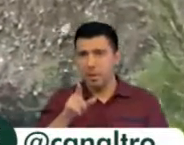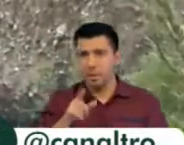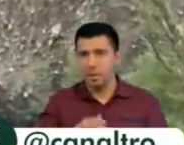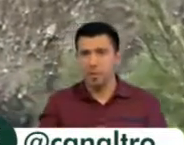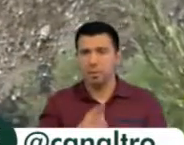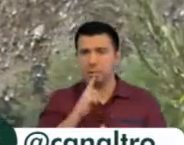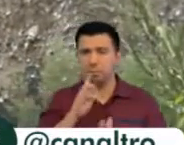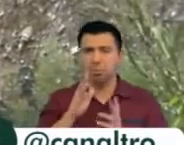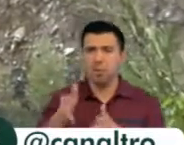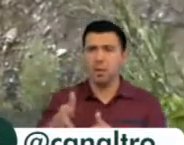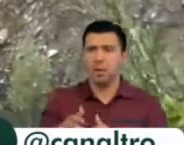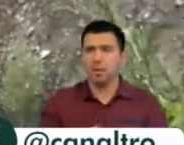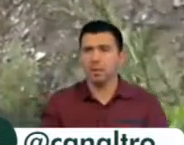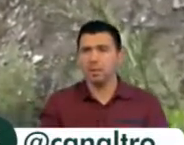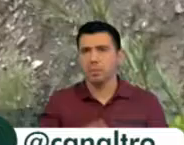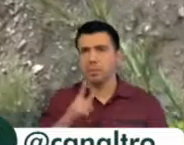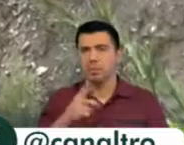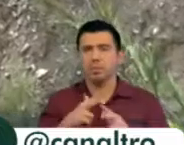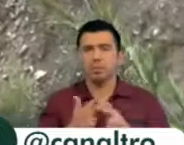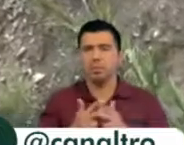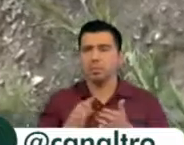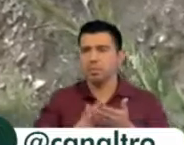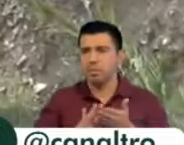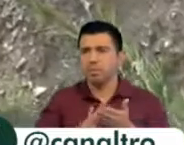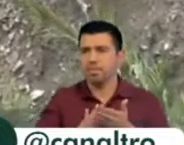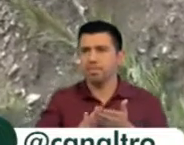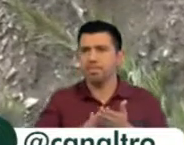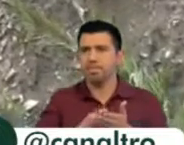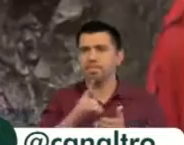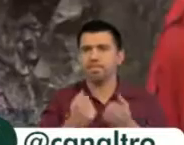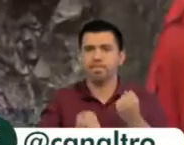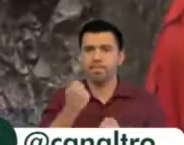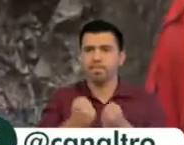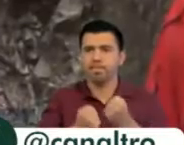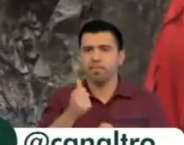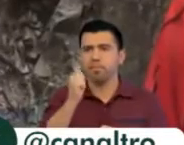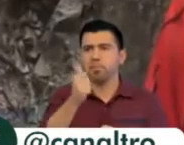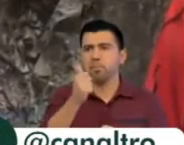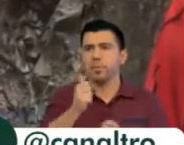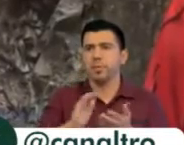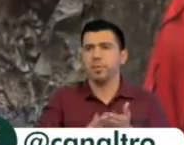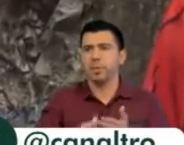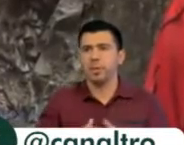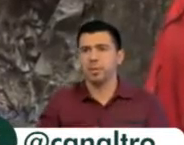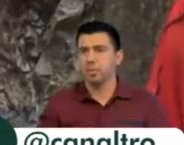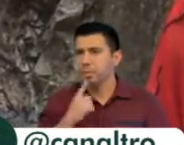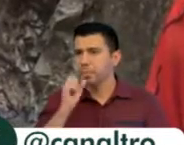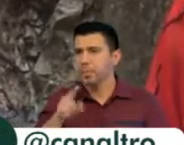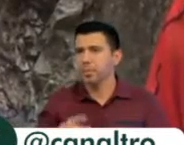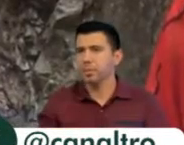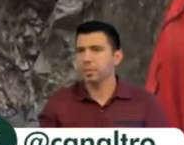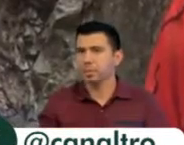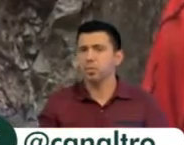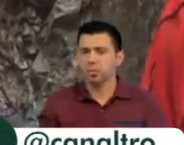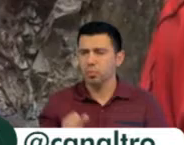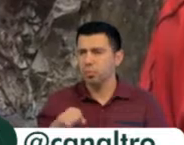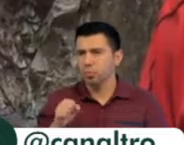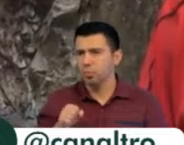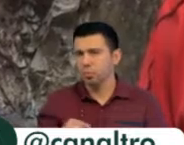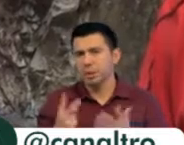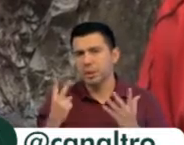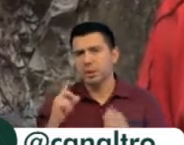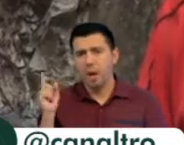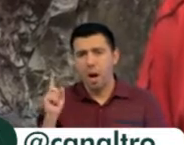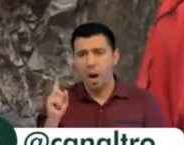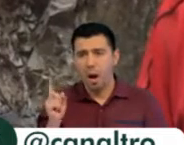en el abandono. El mantenimiento corre por cuenta de los transportadores. Que hace 7 años estamos con ese calvario, donde una sola